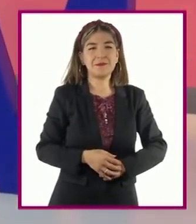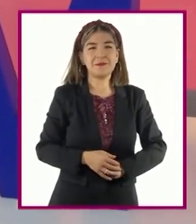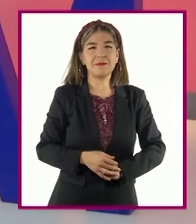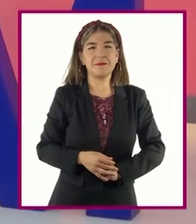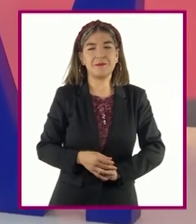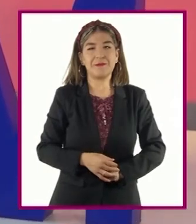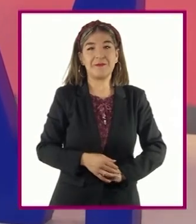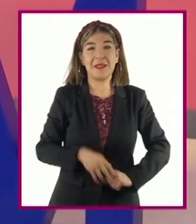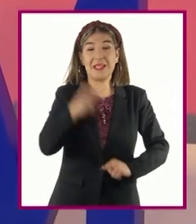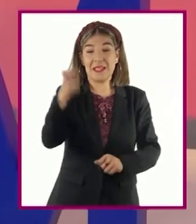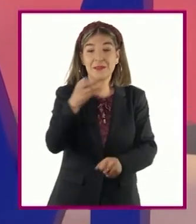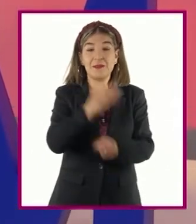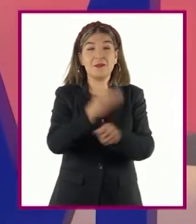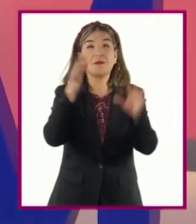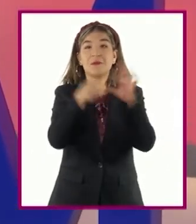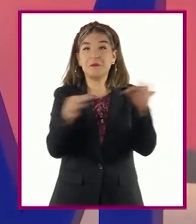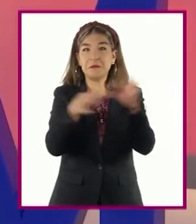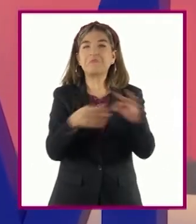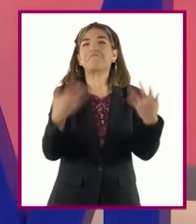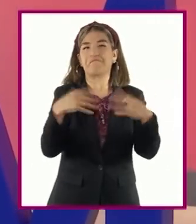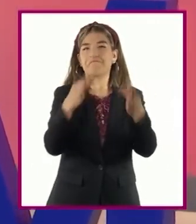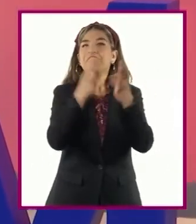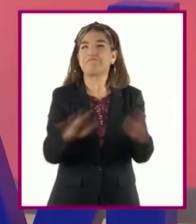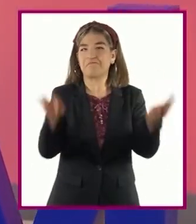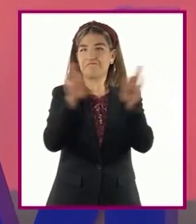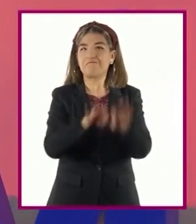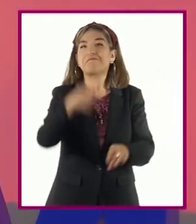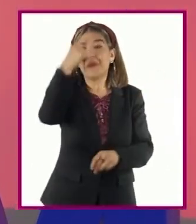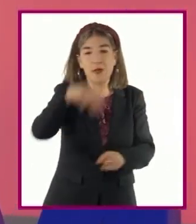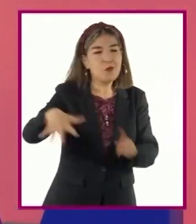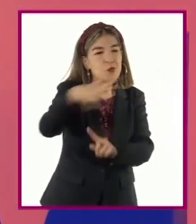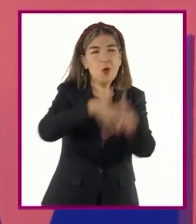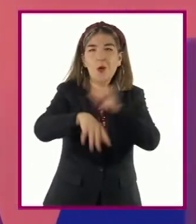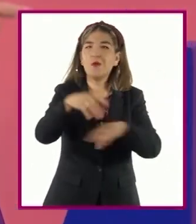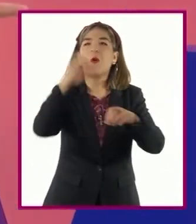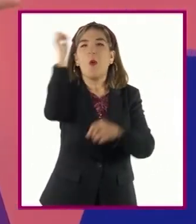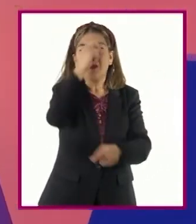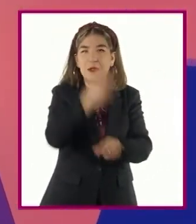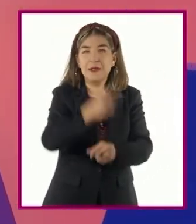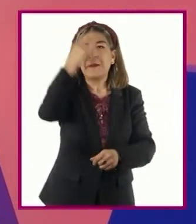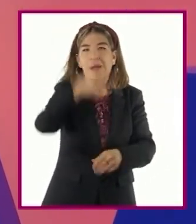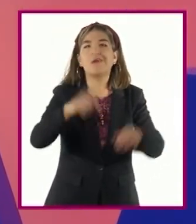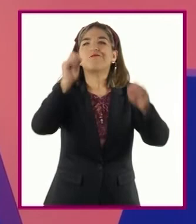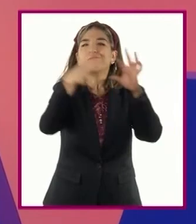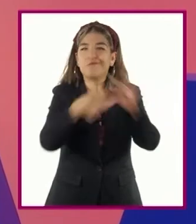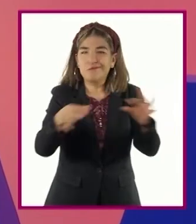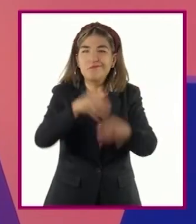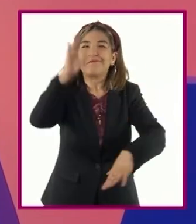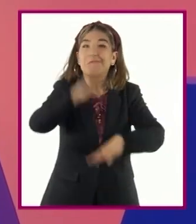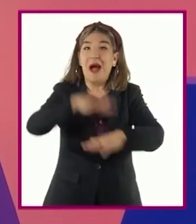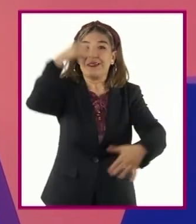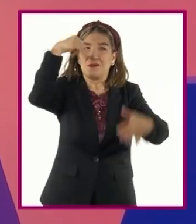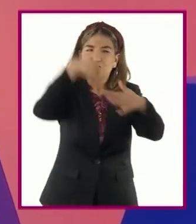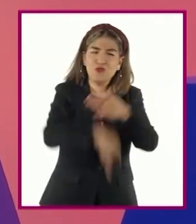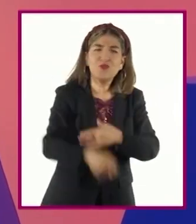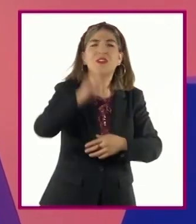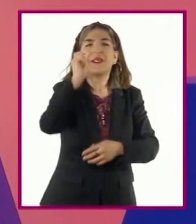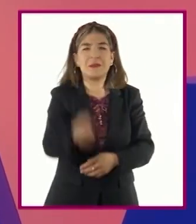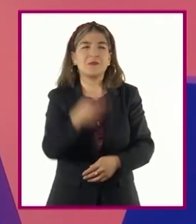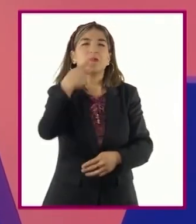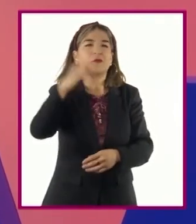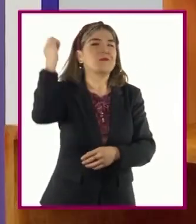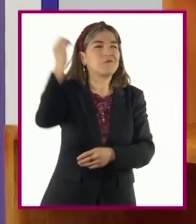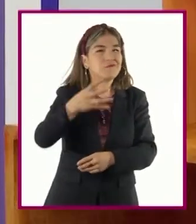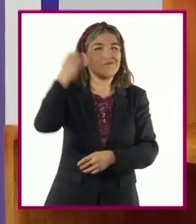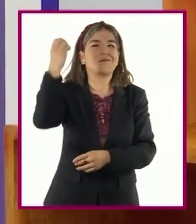Eso que menciona es importante, ya que así se dará oportunidad a todos para hablar, aclarar, ampliar o rebatir lo que se